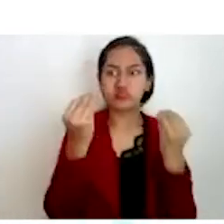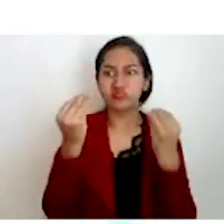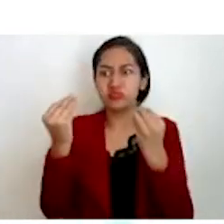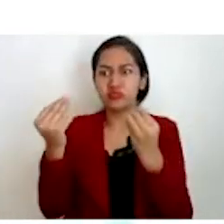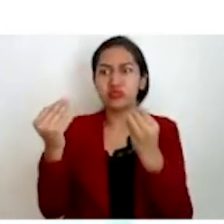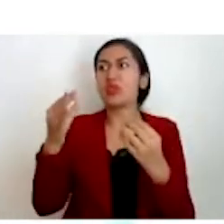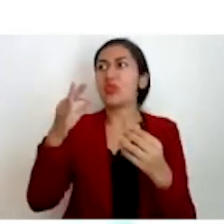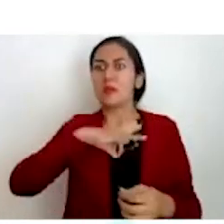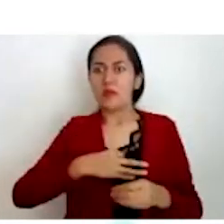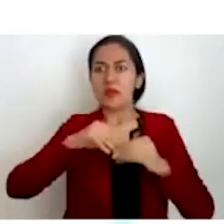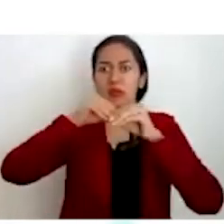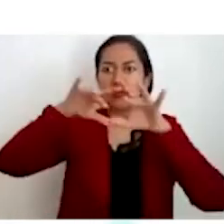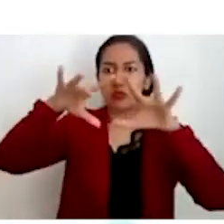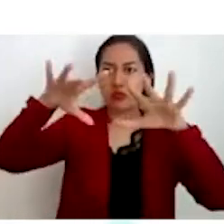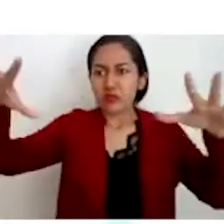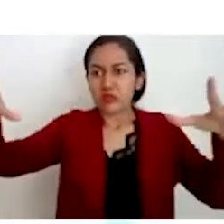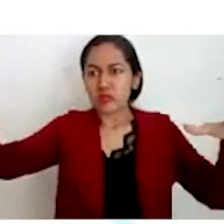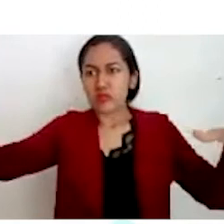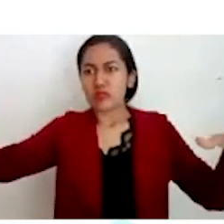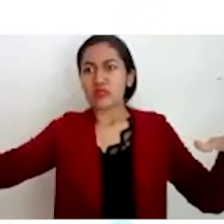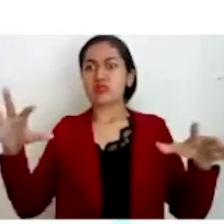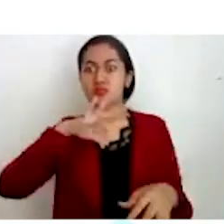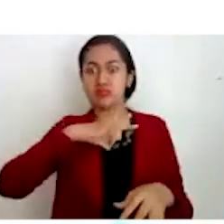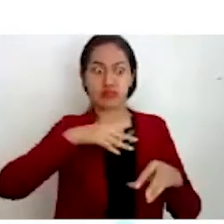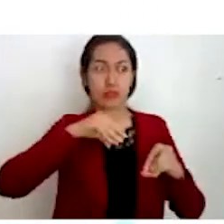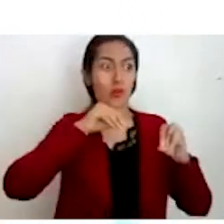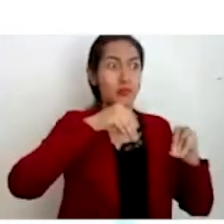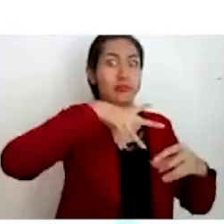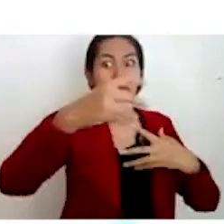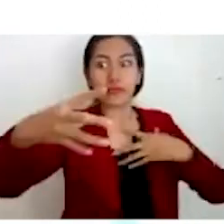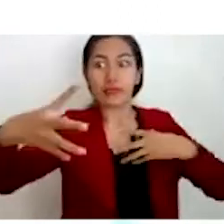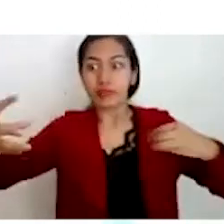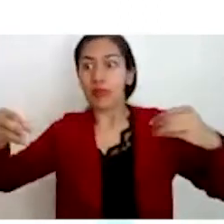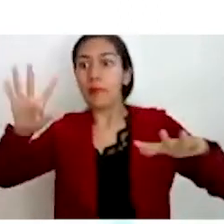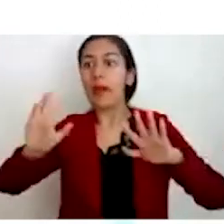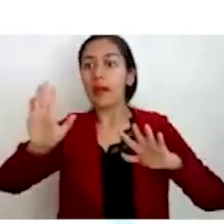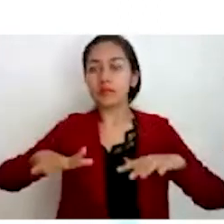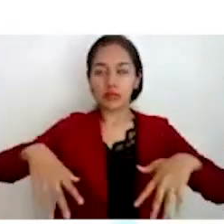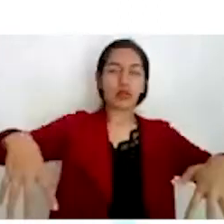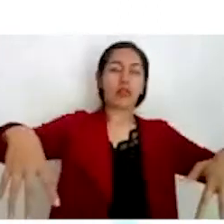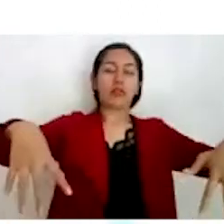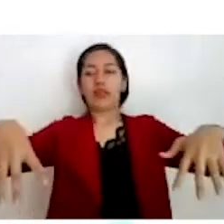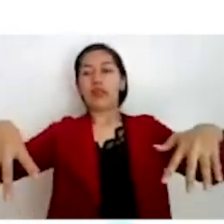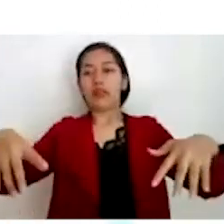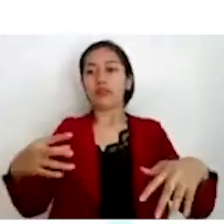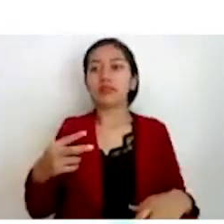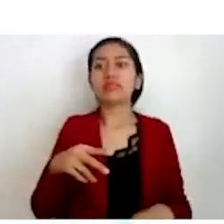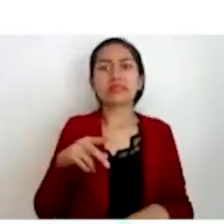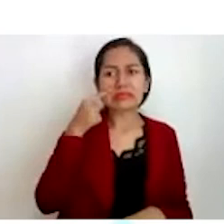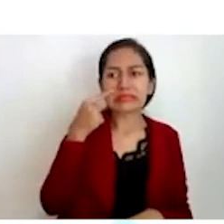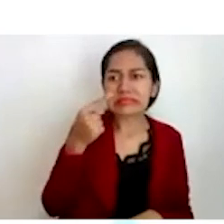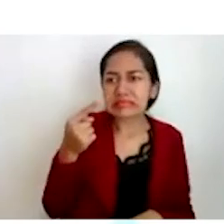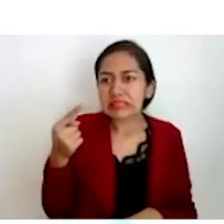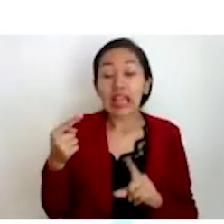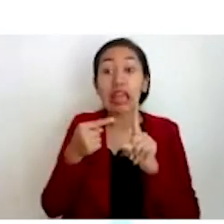principal es convertir a los infectados en una especie de vampiros. Así, en los primeros minutos del filme aparece a cuadro Heston,